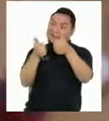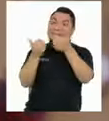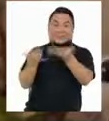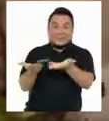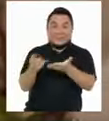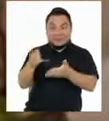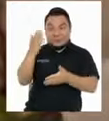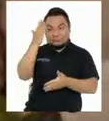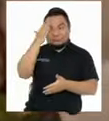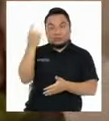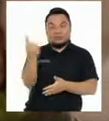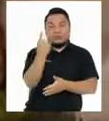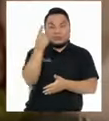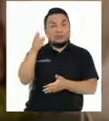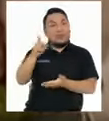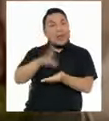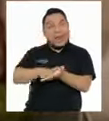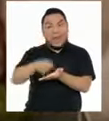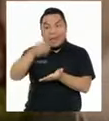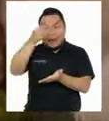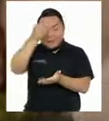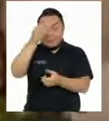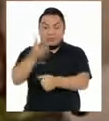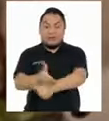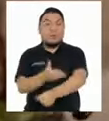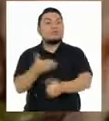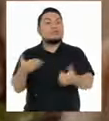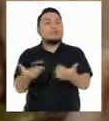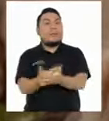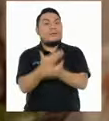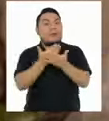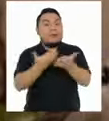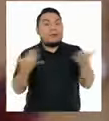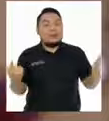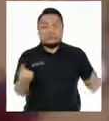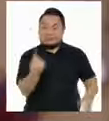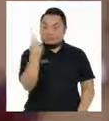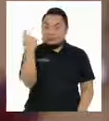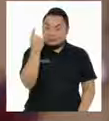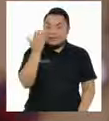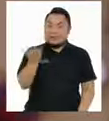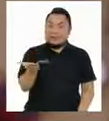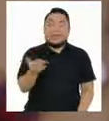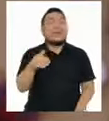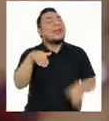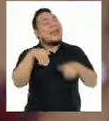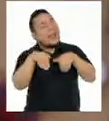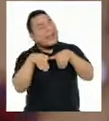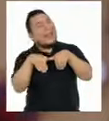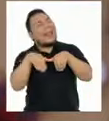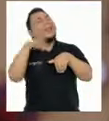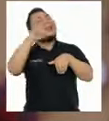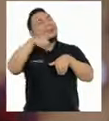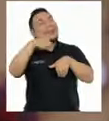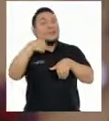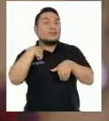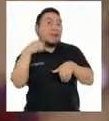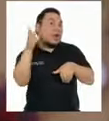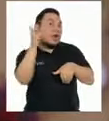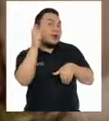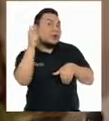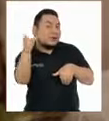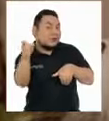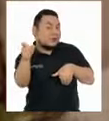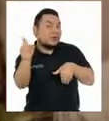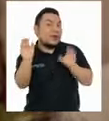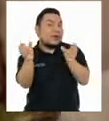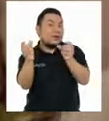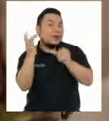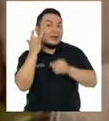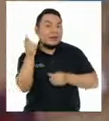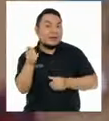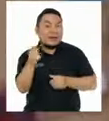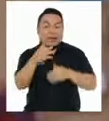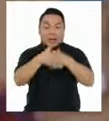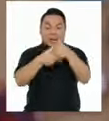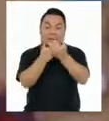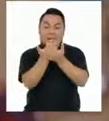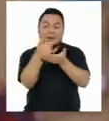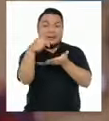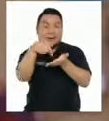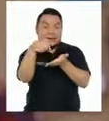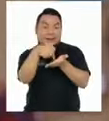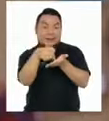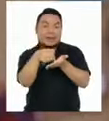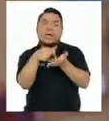Sí. Cada día aprendes a hacer nuevas cosas. Sí, es que escuché en la radio que lavarse las manos es muy